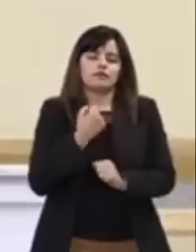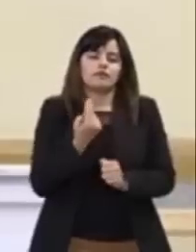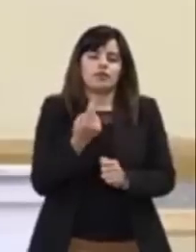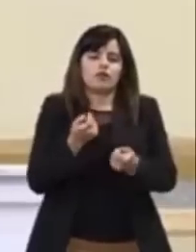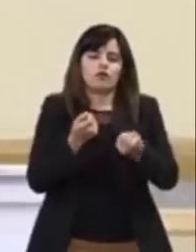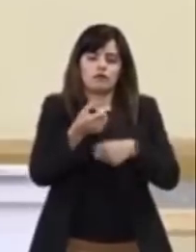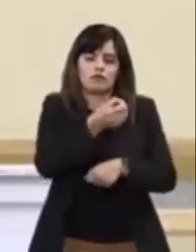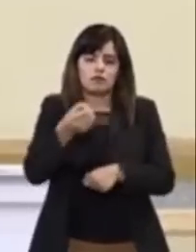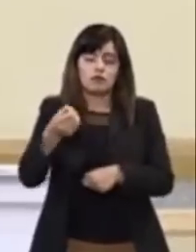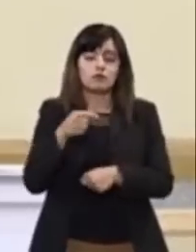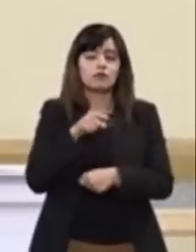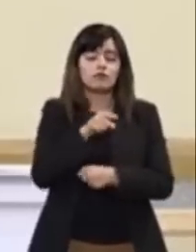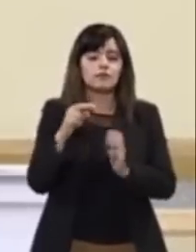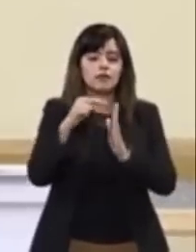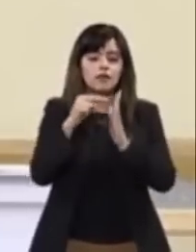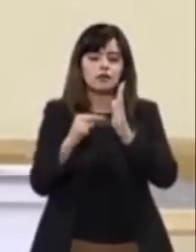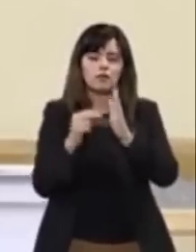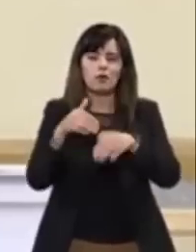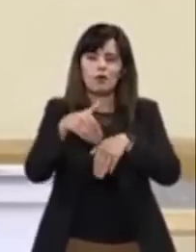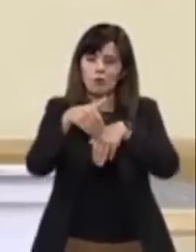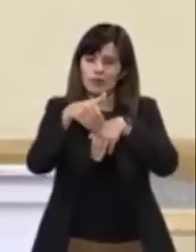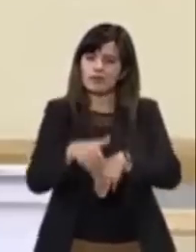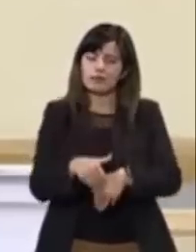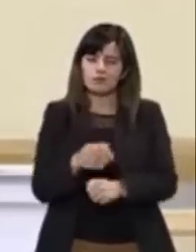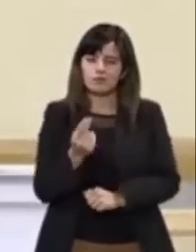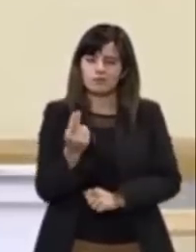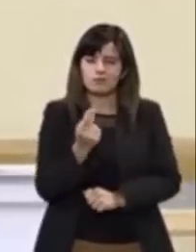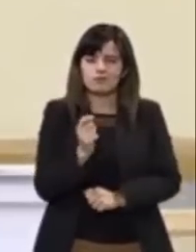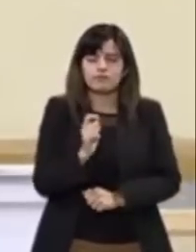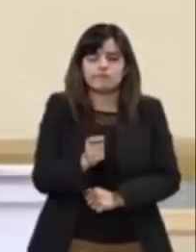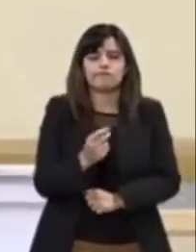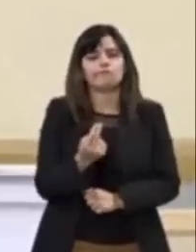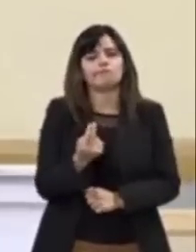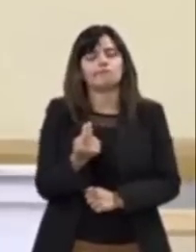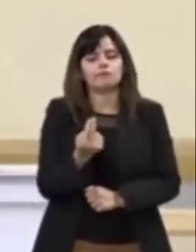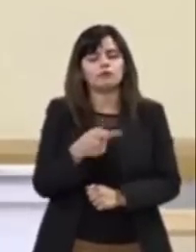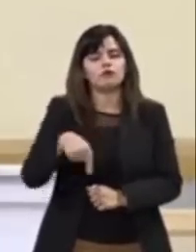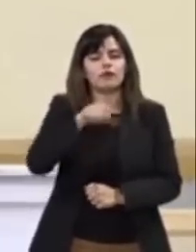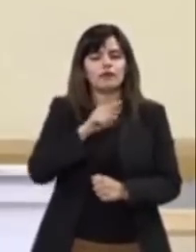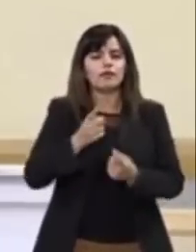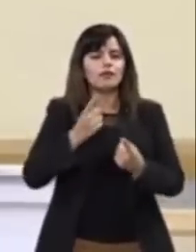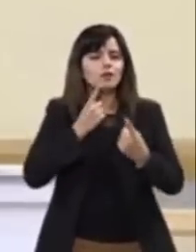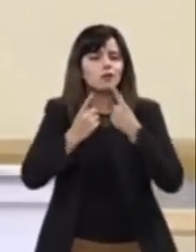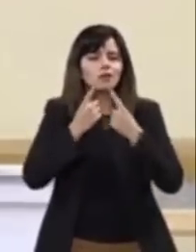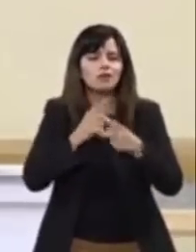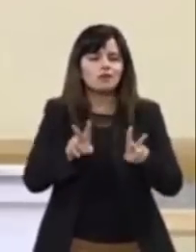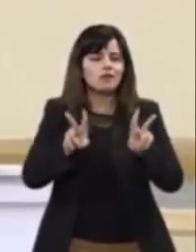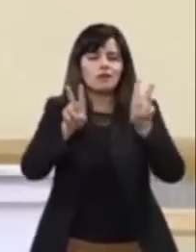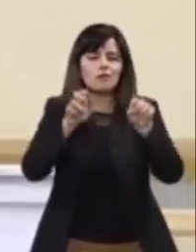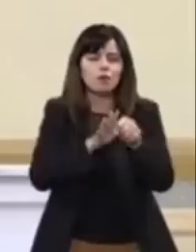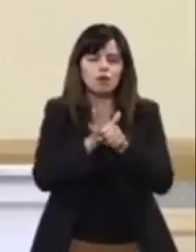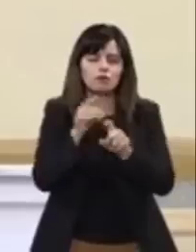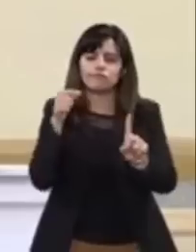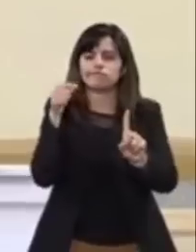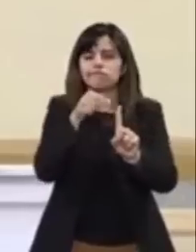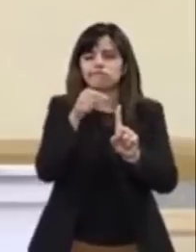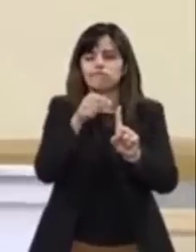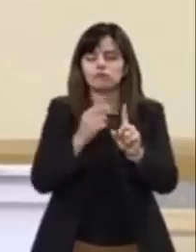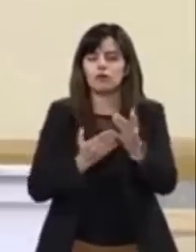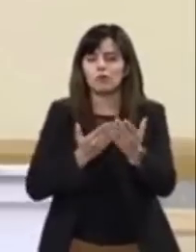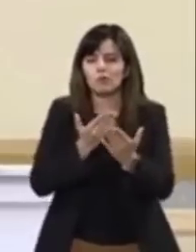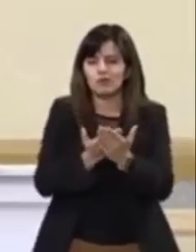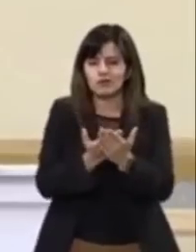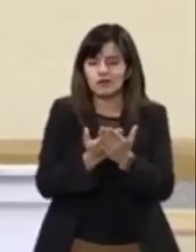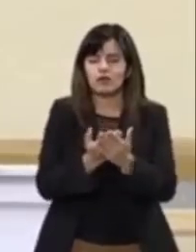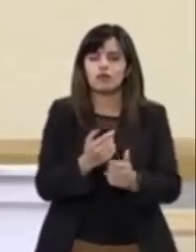que nos ciñamos a lo que el reglamento establece en el sentido de que tenemos que hablar del punto que nos ocupa. Lamento informarle,